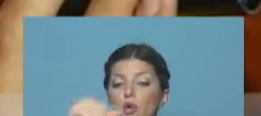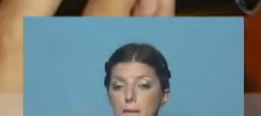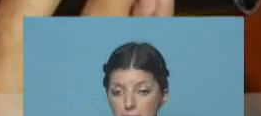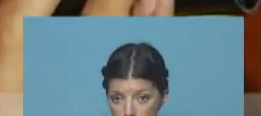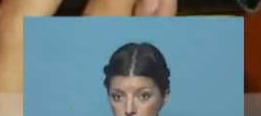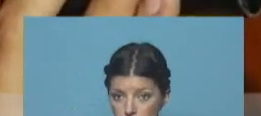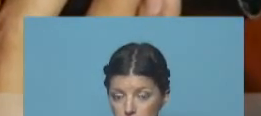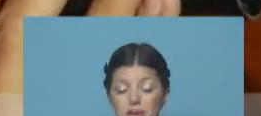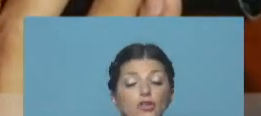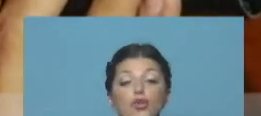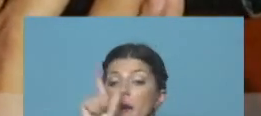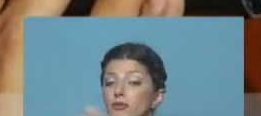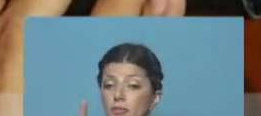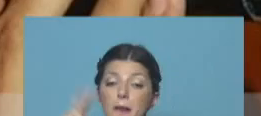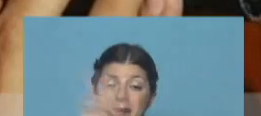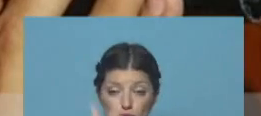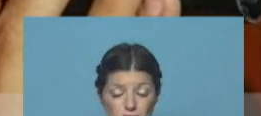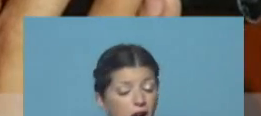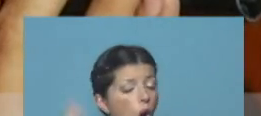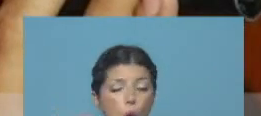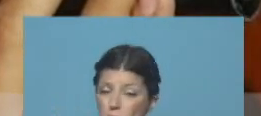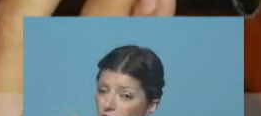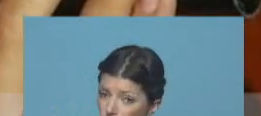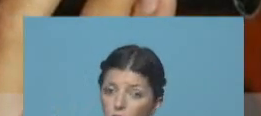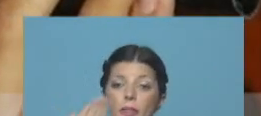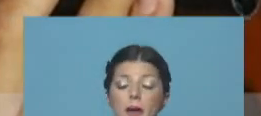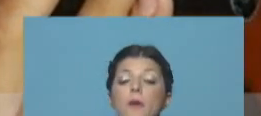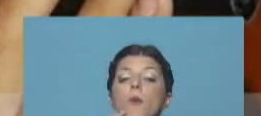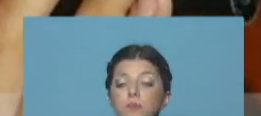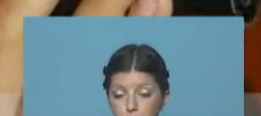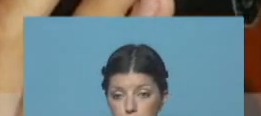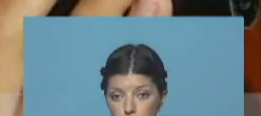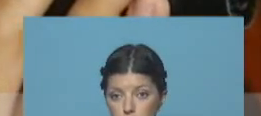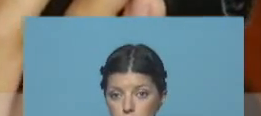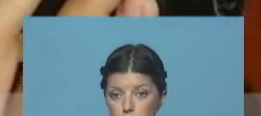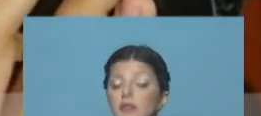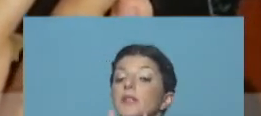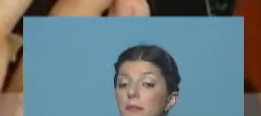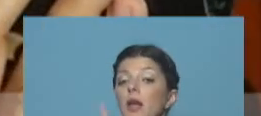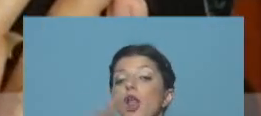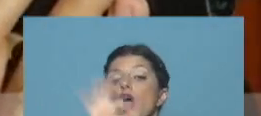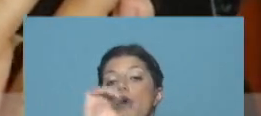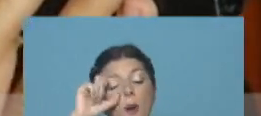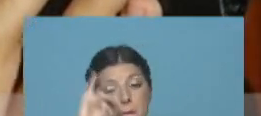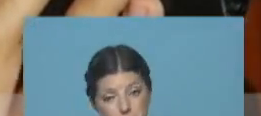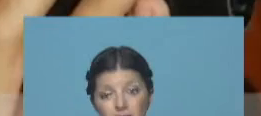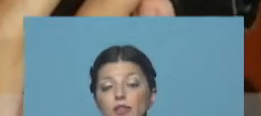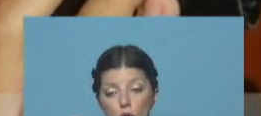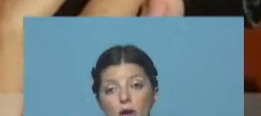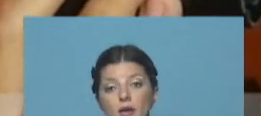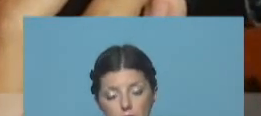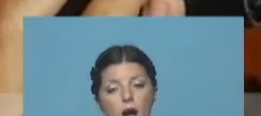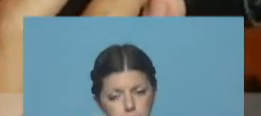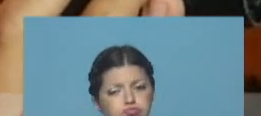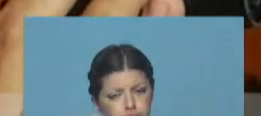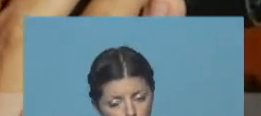y que todos los venezolanos estamos en la obligación de hacer cumplir ese mandato y, por supuesto, Leopoldo le ratificó que él va a hacer todo lo que